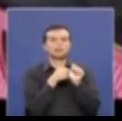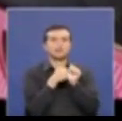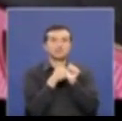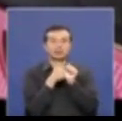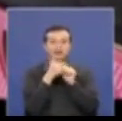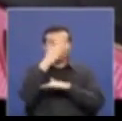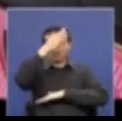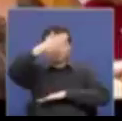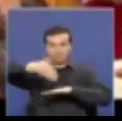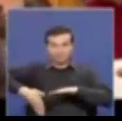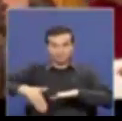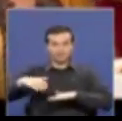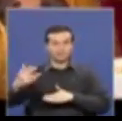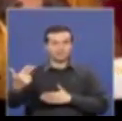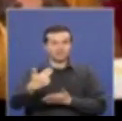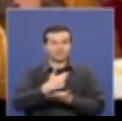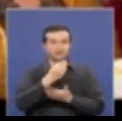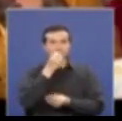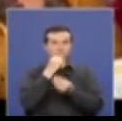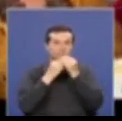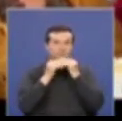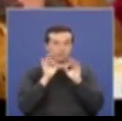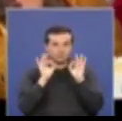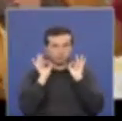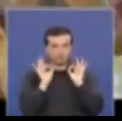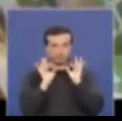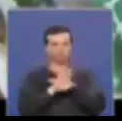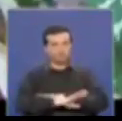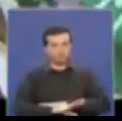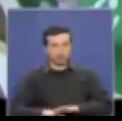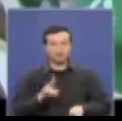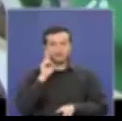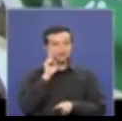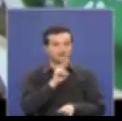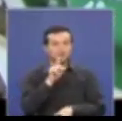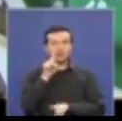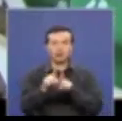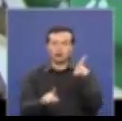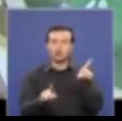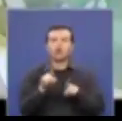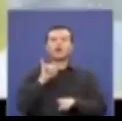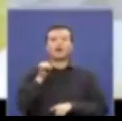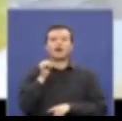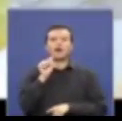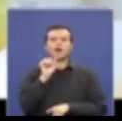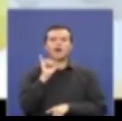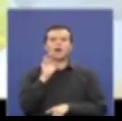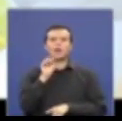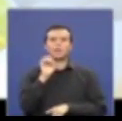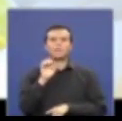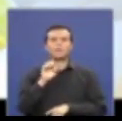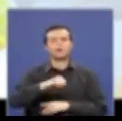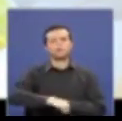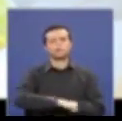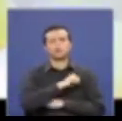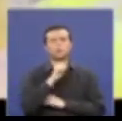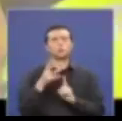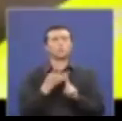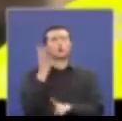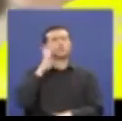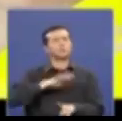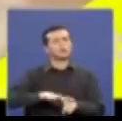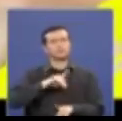Así que después de ese suculento desayuno, estuvo espectacular el desayuno. Ahí están algunos campeones, don Jaime Pozo, por él. Increíble. 4 veces